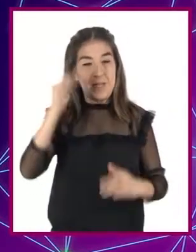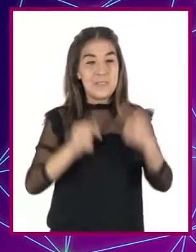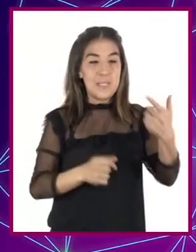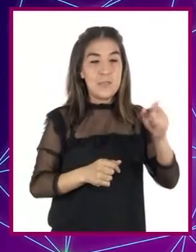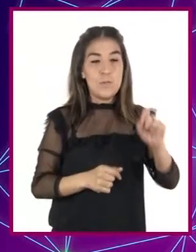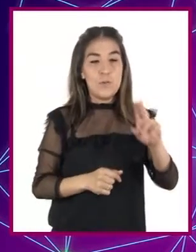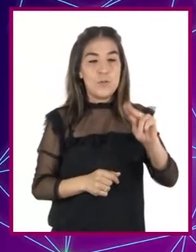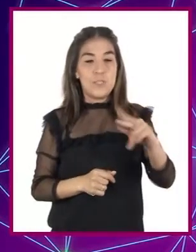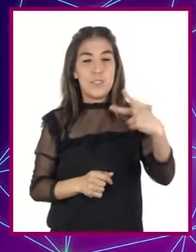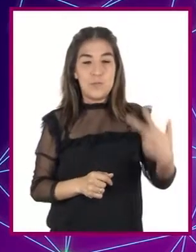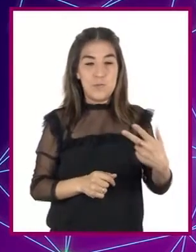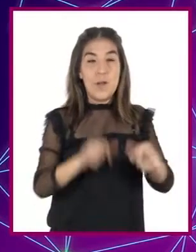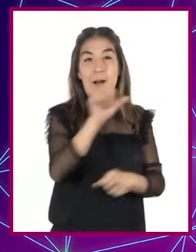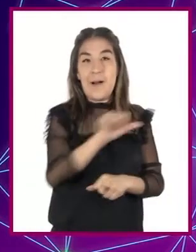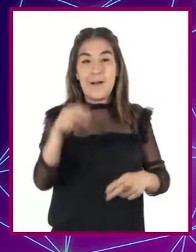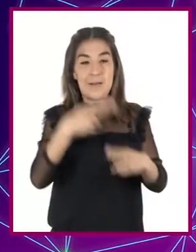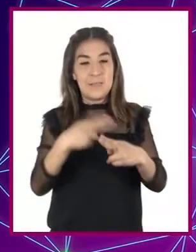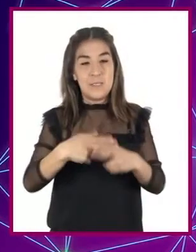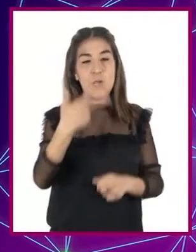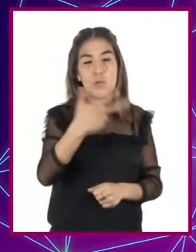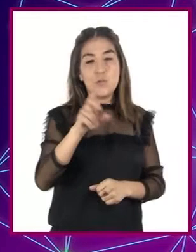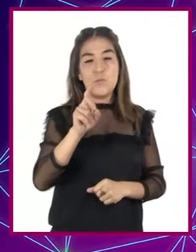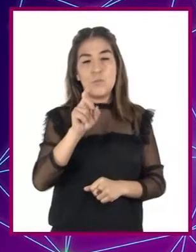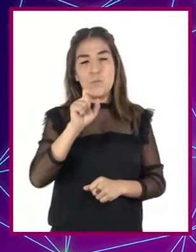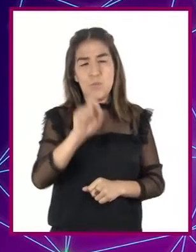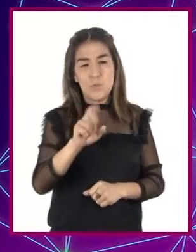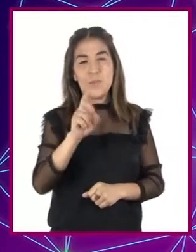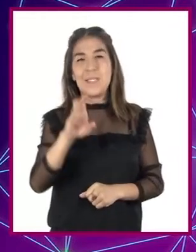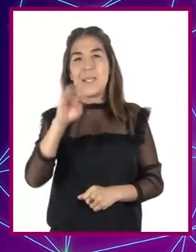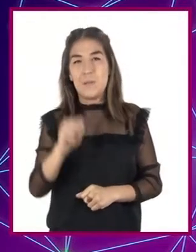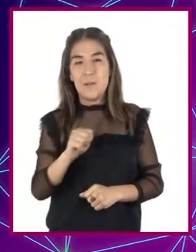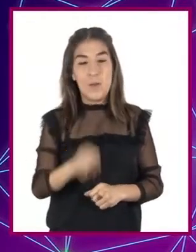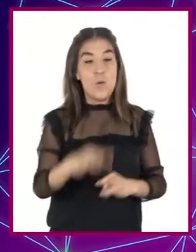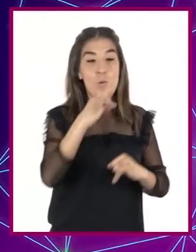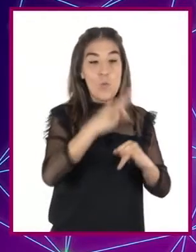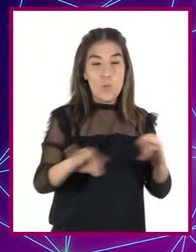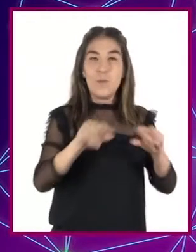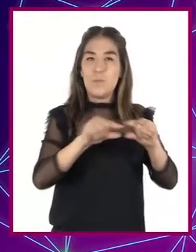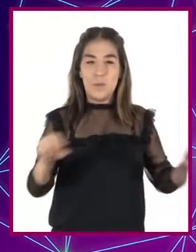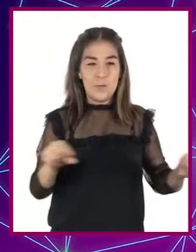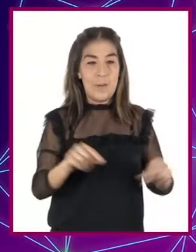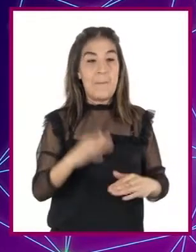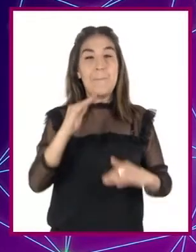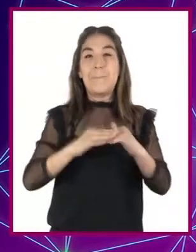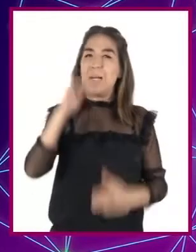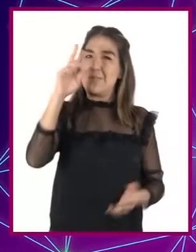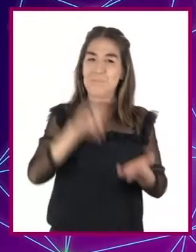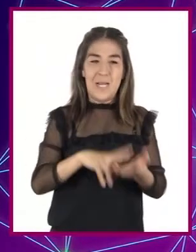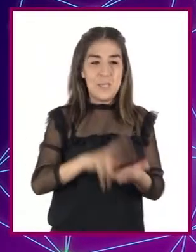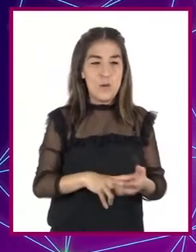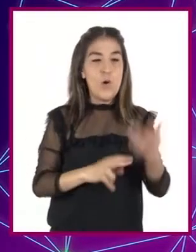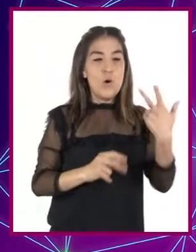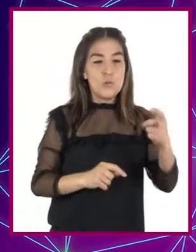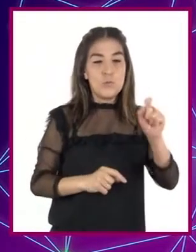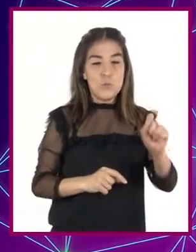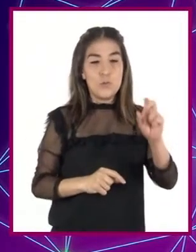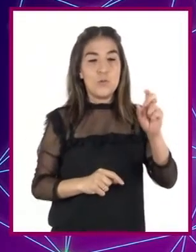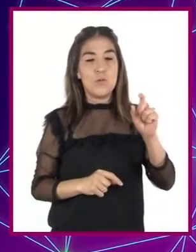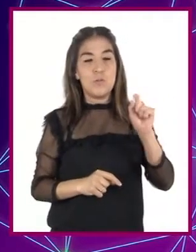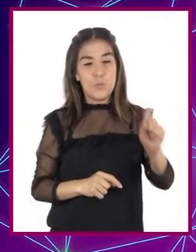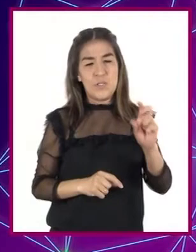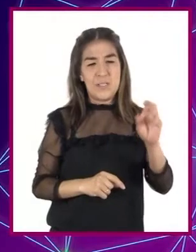7.88 hasta 8.39. Y el último intervalo es de marcas mayores a 8.39